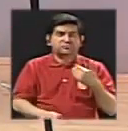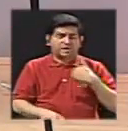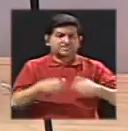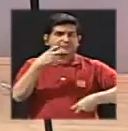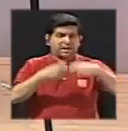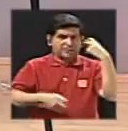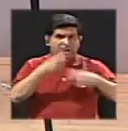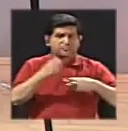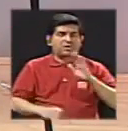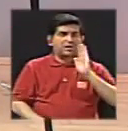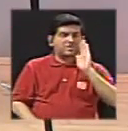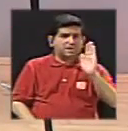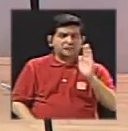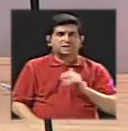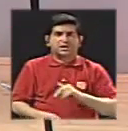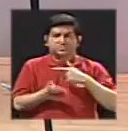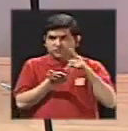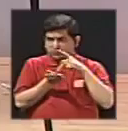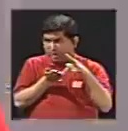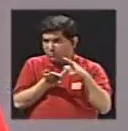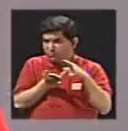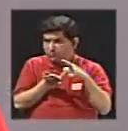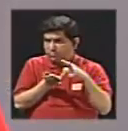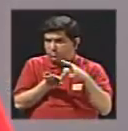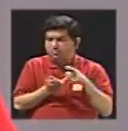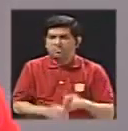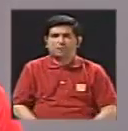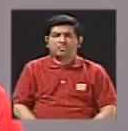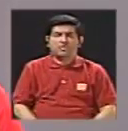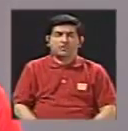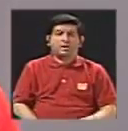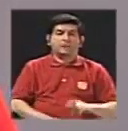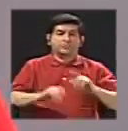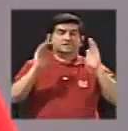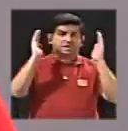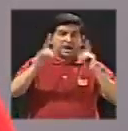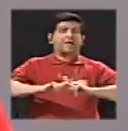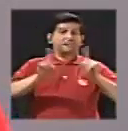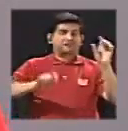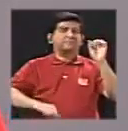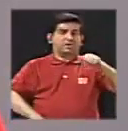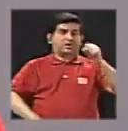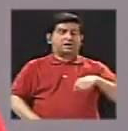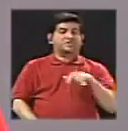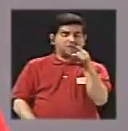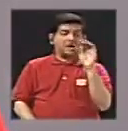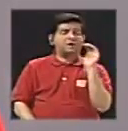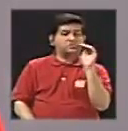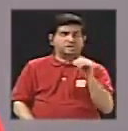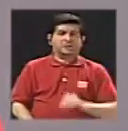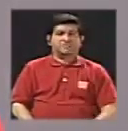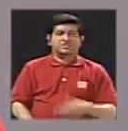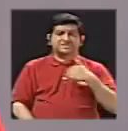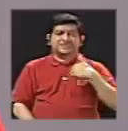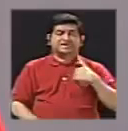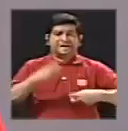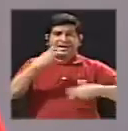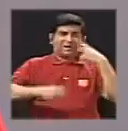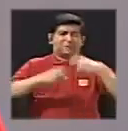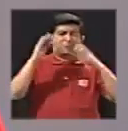problemas en sus salarios. Hay una enorme diferencia, por supuesto, porque si a usted le avisan que va a haber una